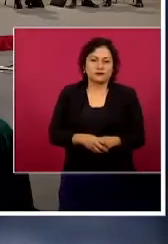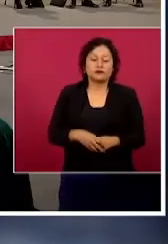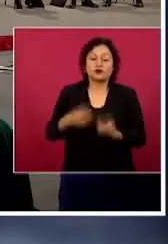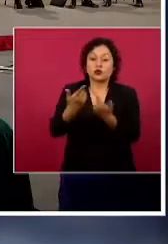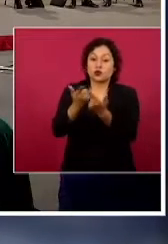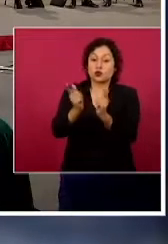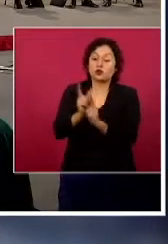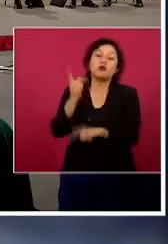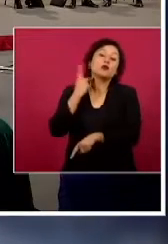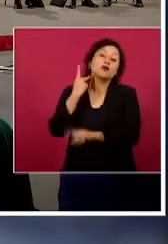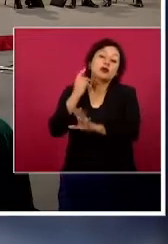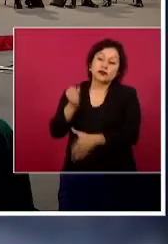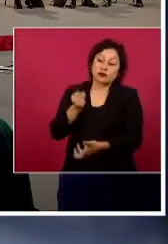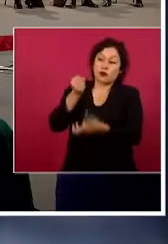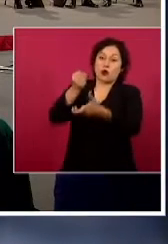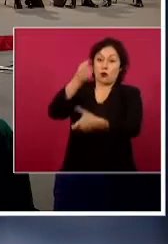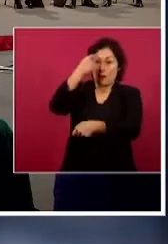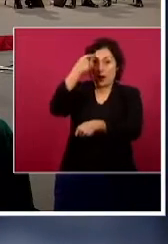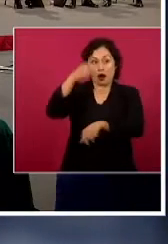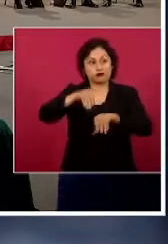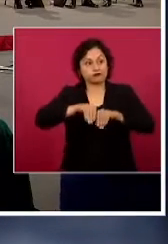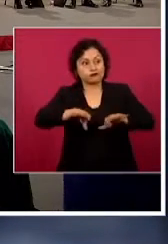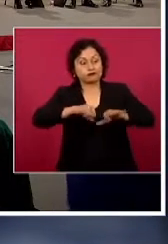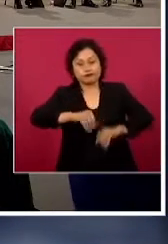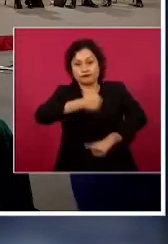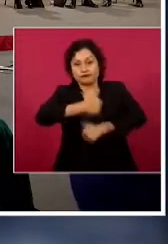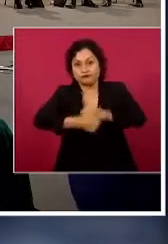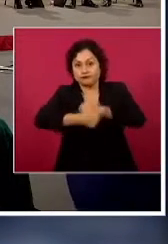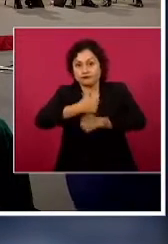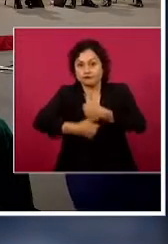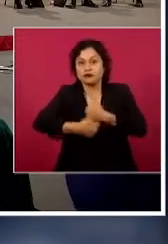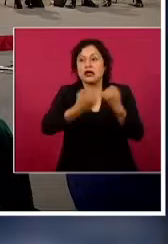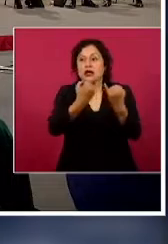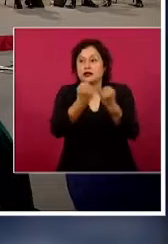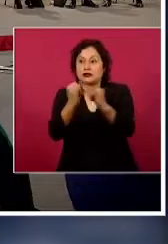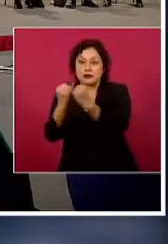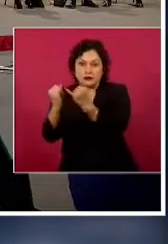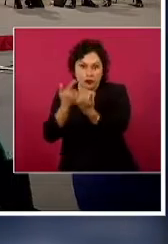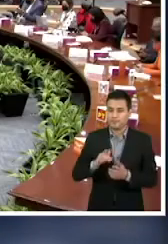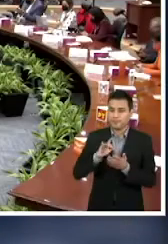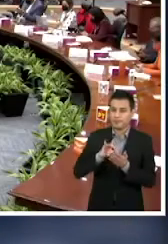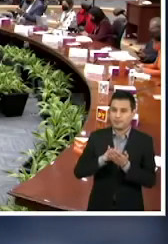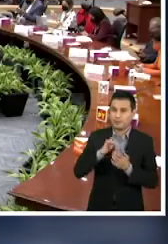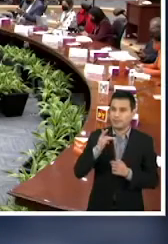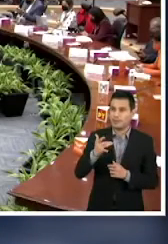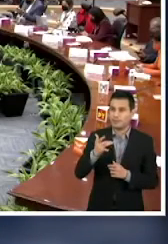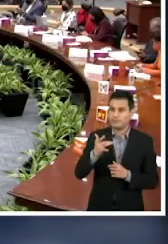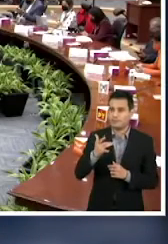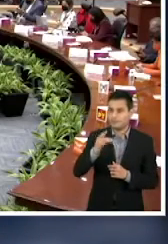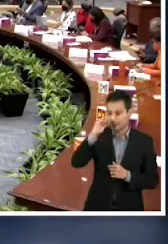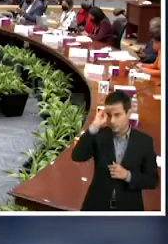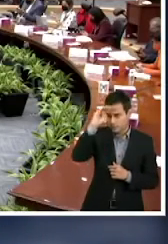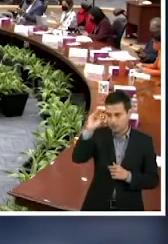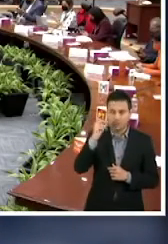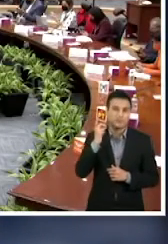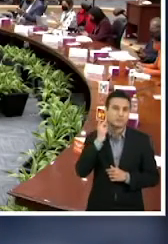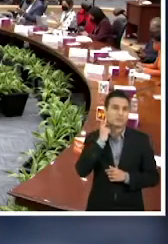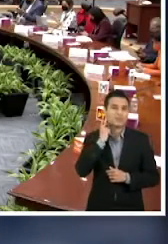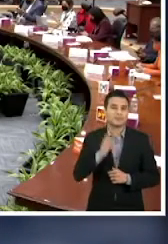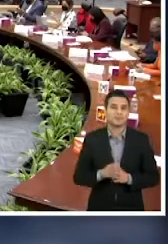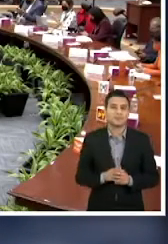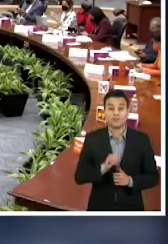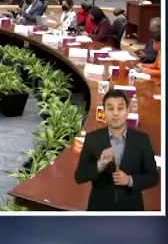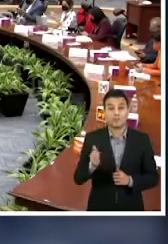vimos no logró convencer por si solos por morena por sí solos y sus aliados pt o partido verde